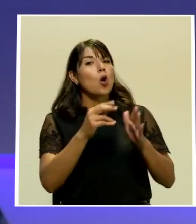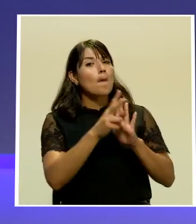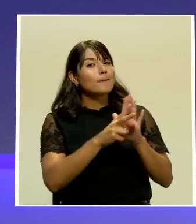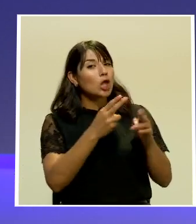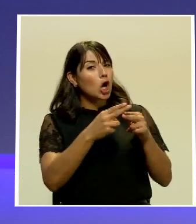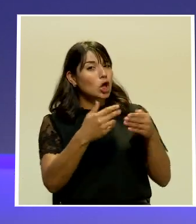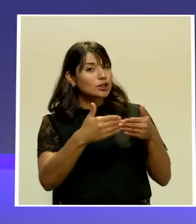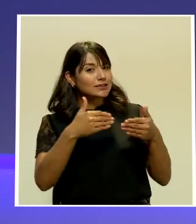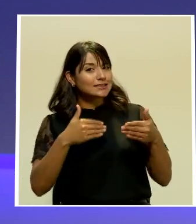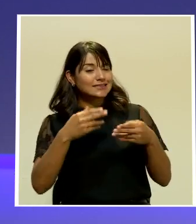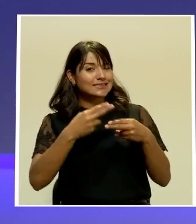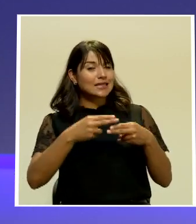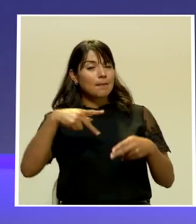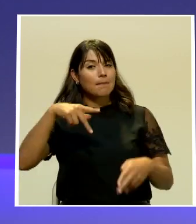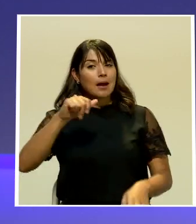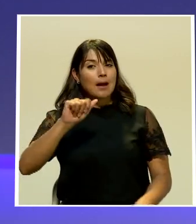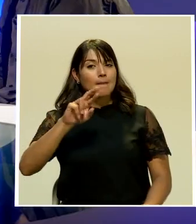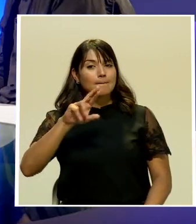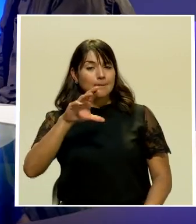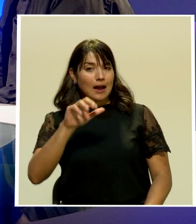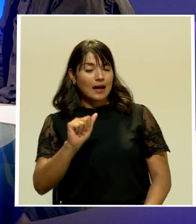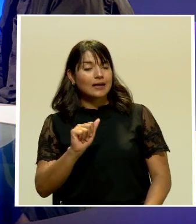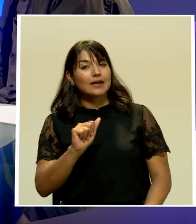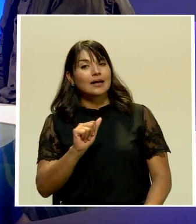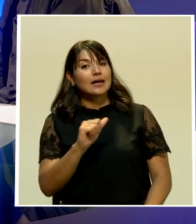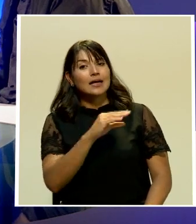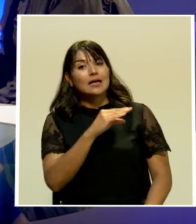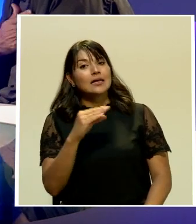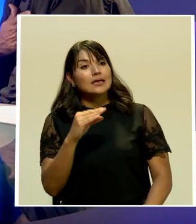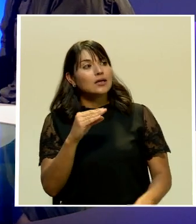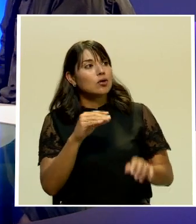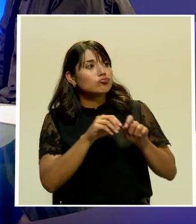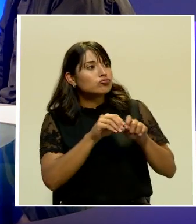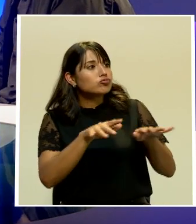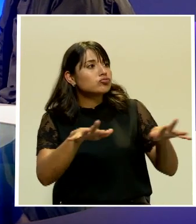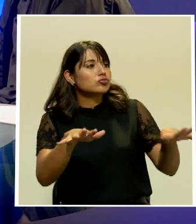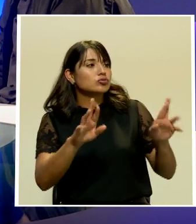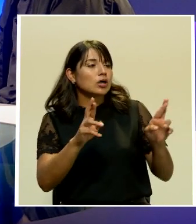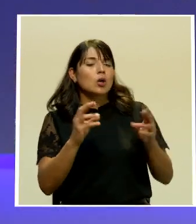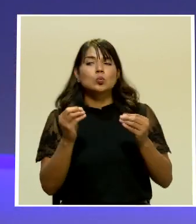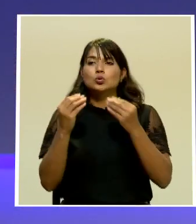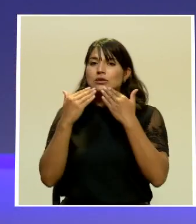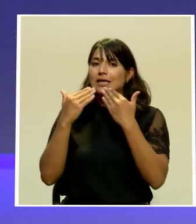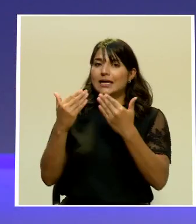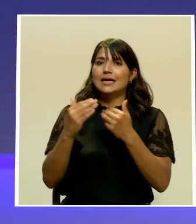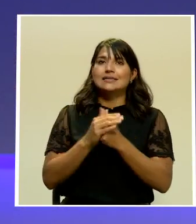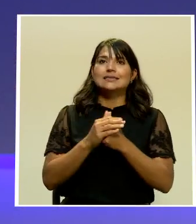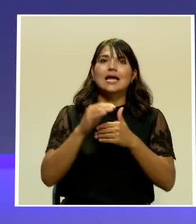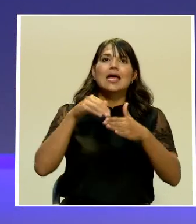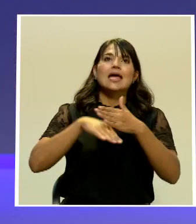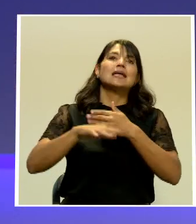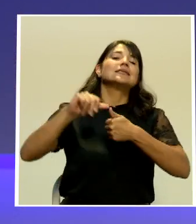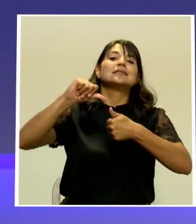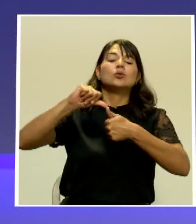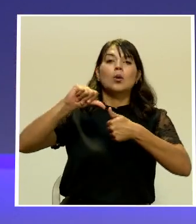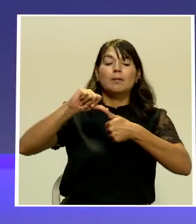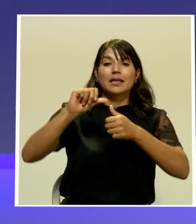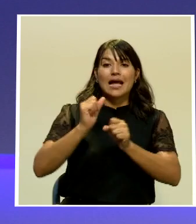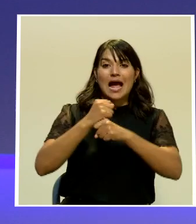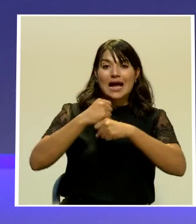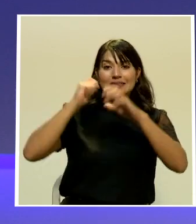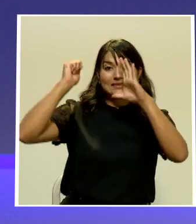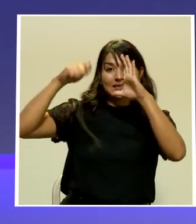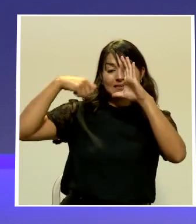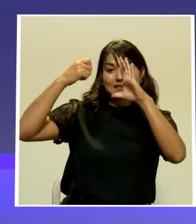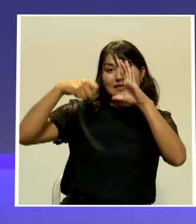esa vela reciba mucho viento de popa. Muchísimas gracias. En Centroamérica hacer cine es